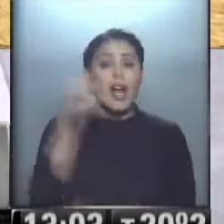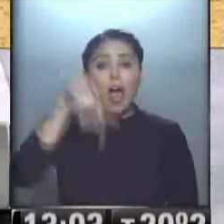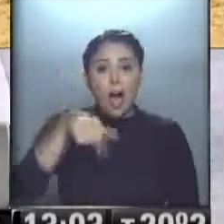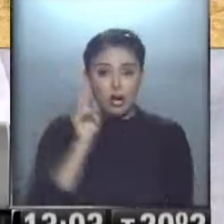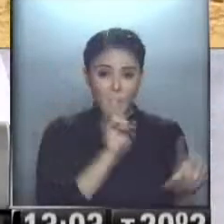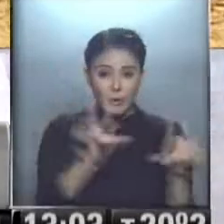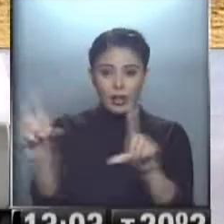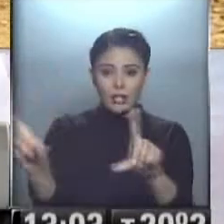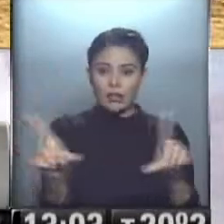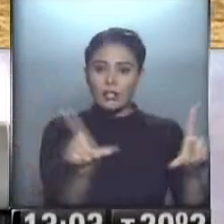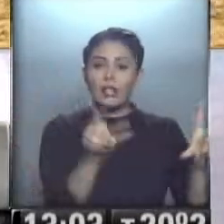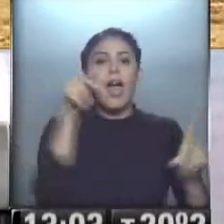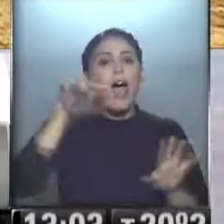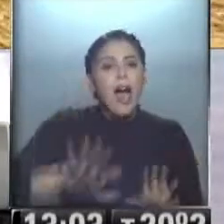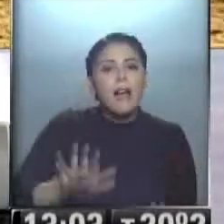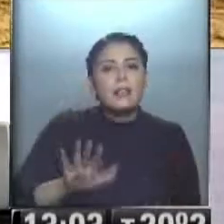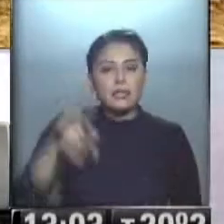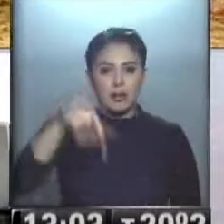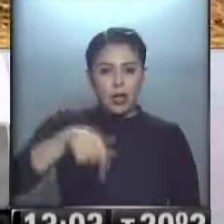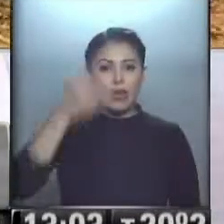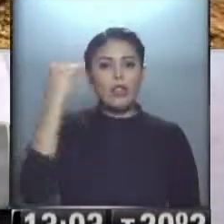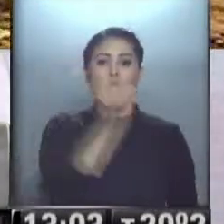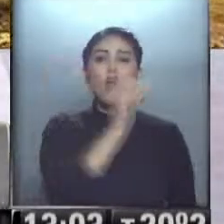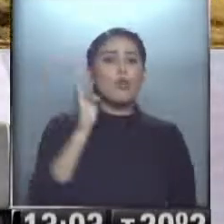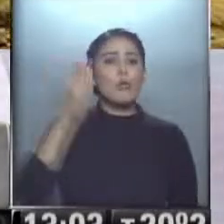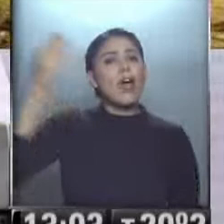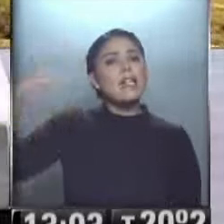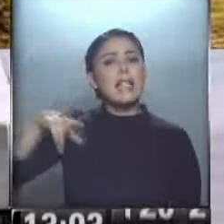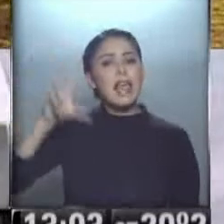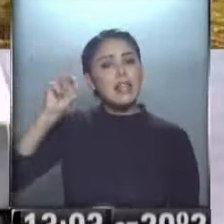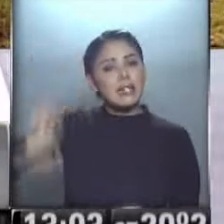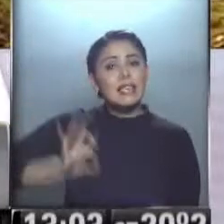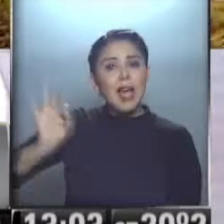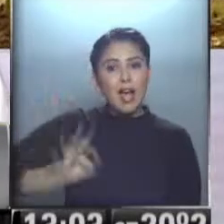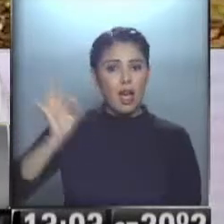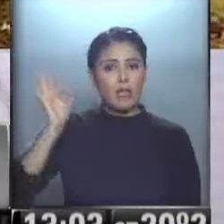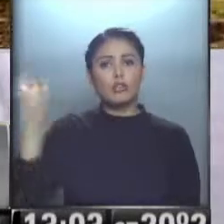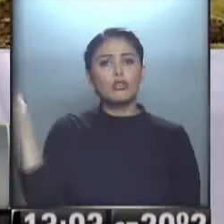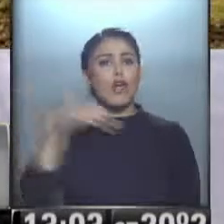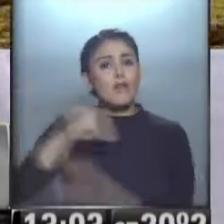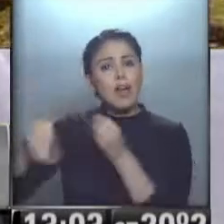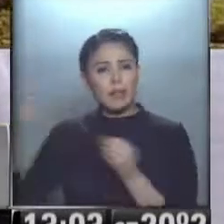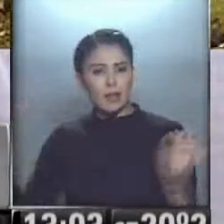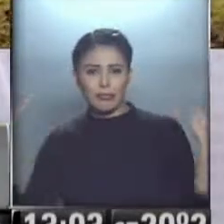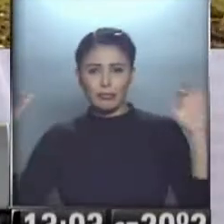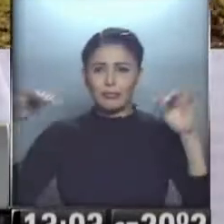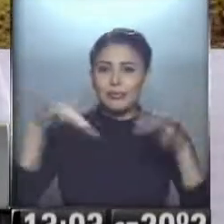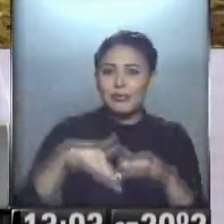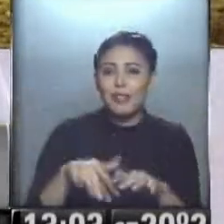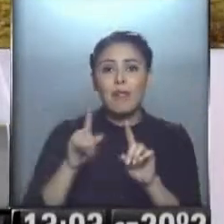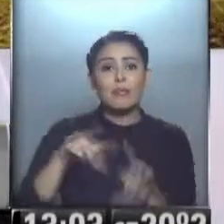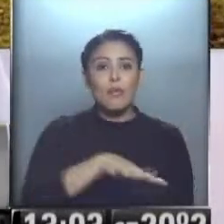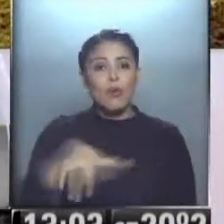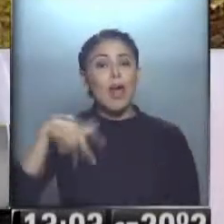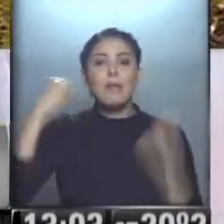viendo acá es lo que ha quedado del club que hace 30 años convocaba a las familias aquí de Chivilcoy. Aquí